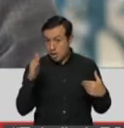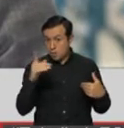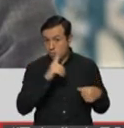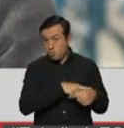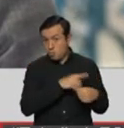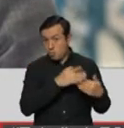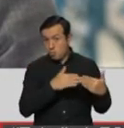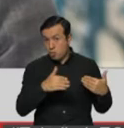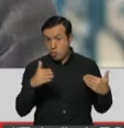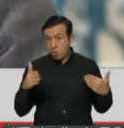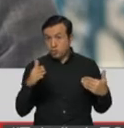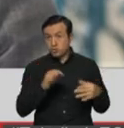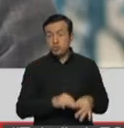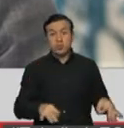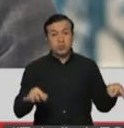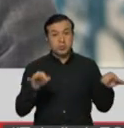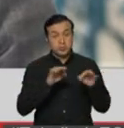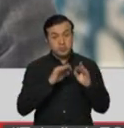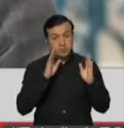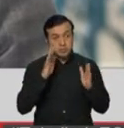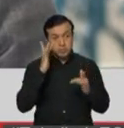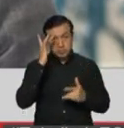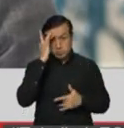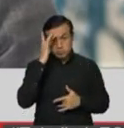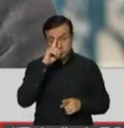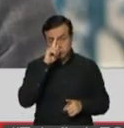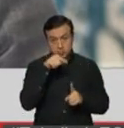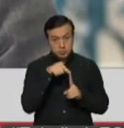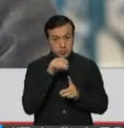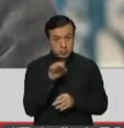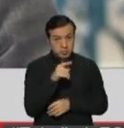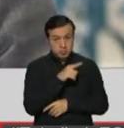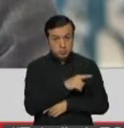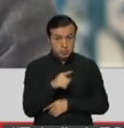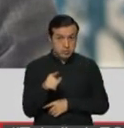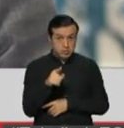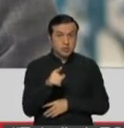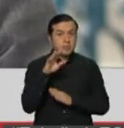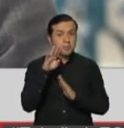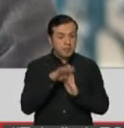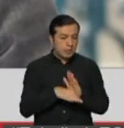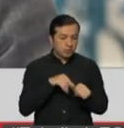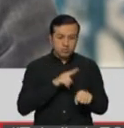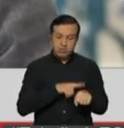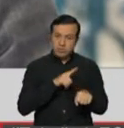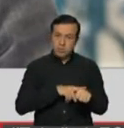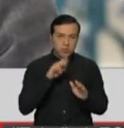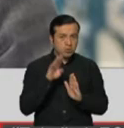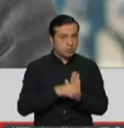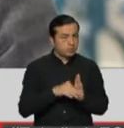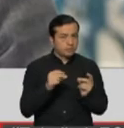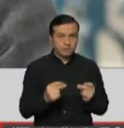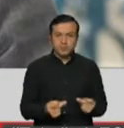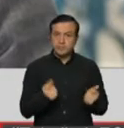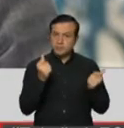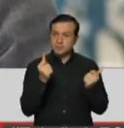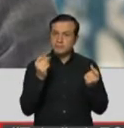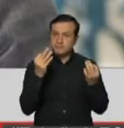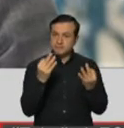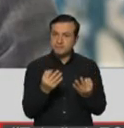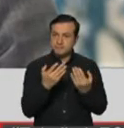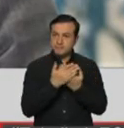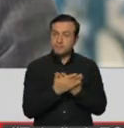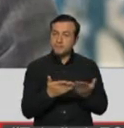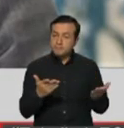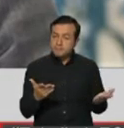lapsos indispensables para alcanzar esos propósitos sanitarios se puedan reducir de la forma mucho más eficiente y efectiva,